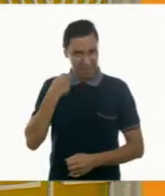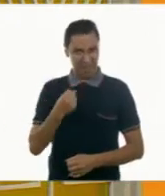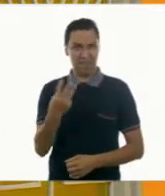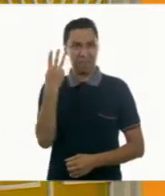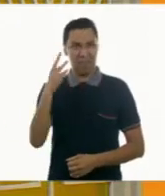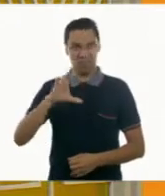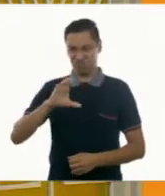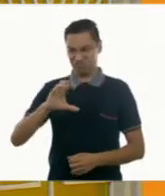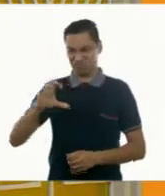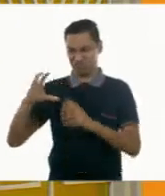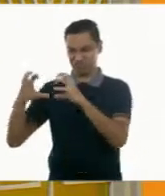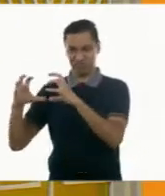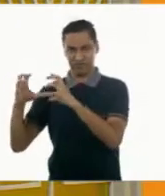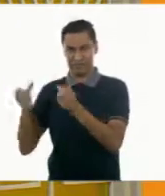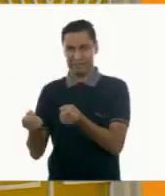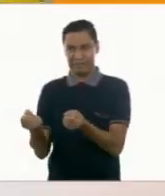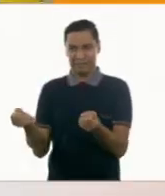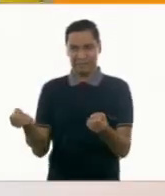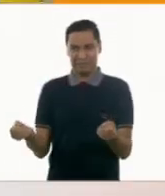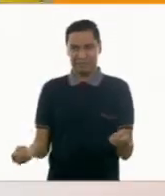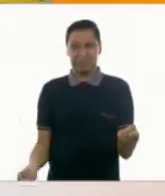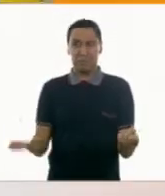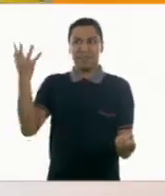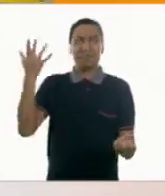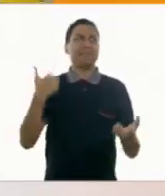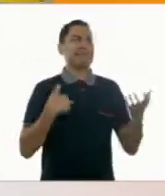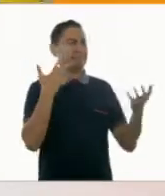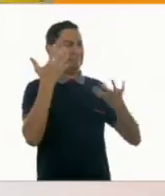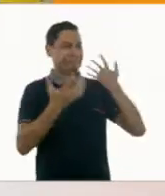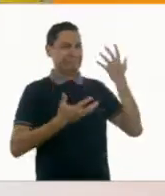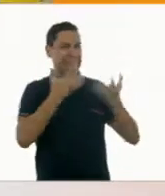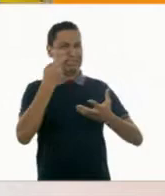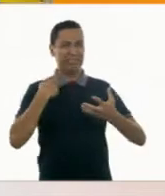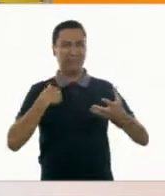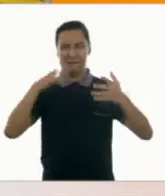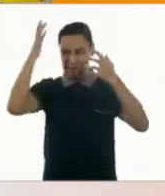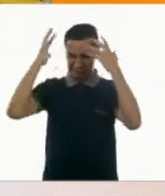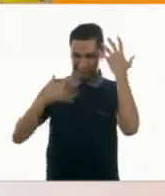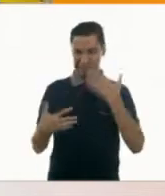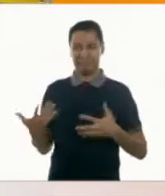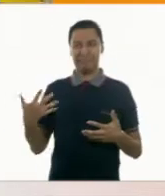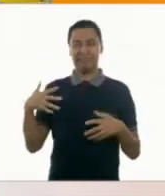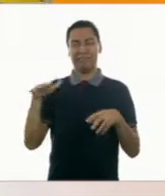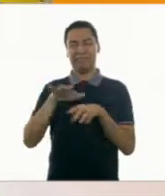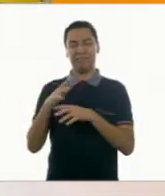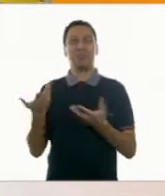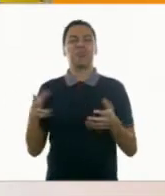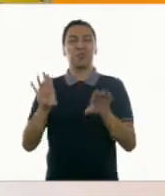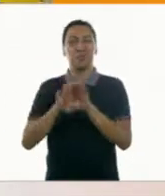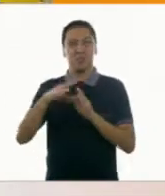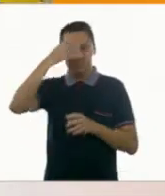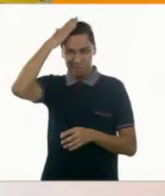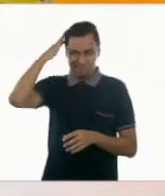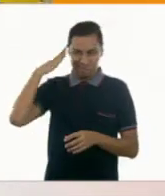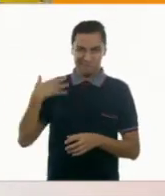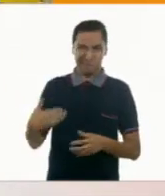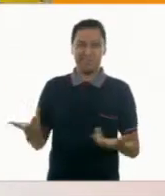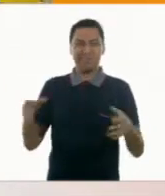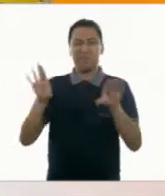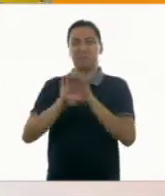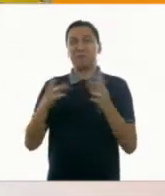Sí puedes, sí puedes. Yo ya estoy toda despeinada. Bueno, vamos a... Para que el reto